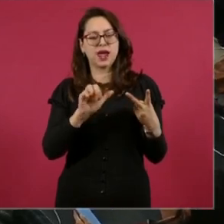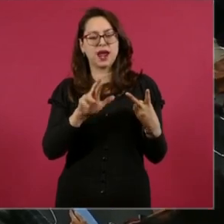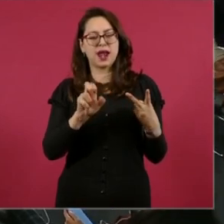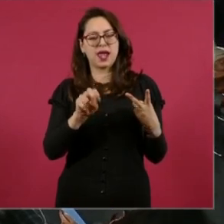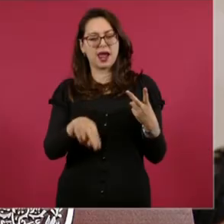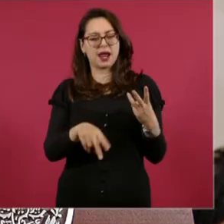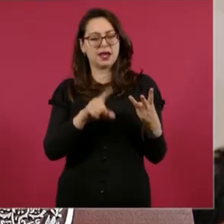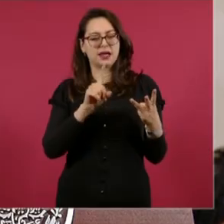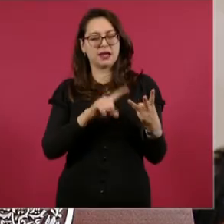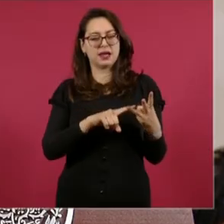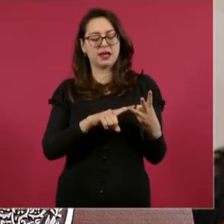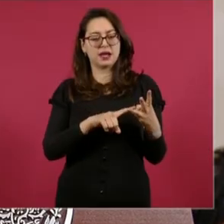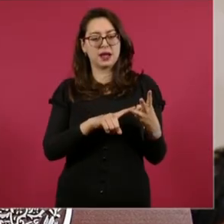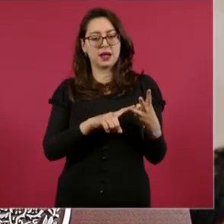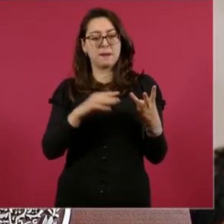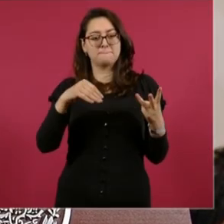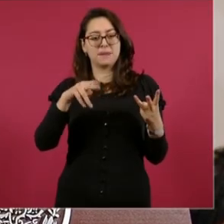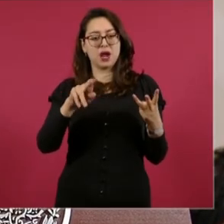Manuel